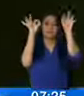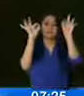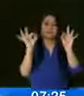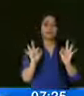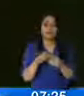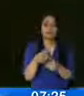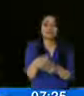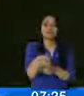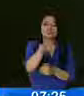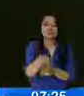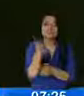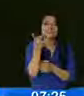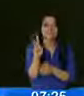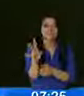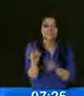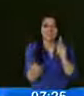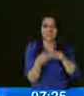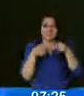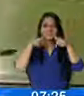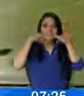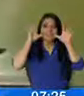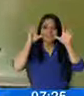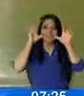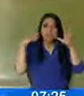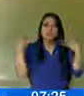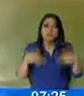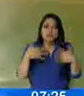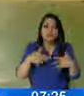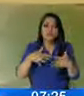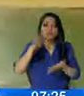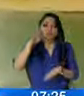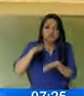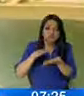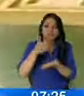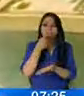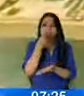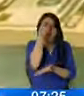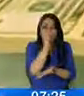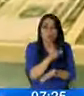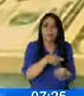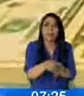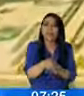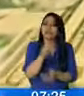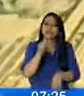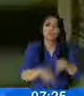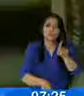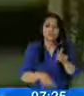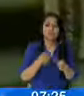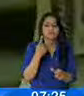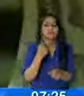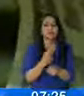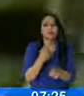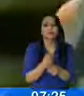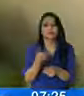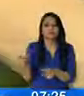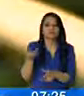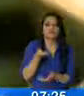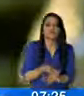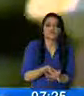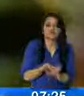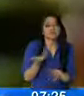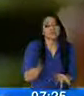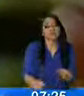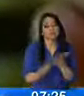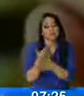del 2017 no cubren el déficit anunciado por el primer mandatario lo que podría ser cubierto con la adquisición de